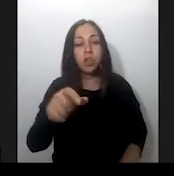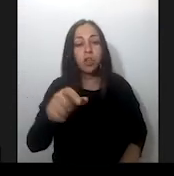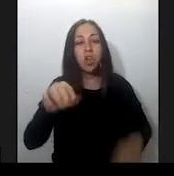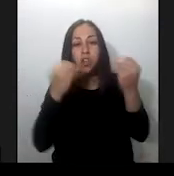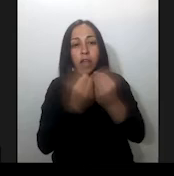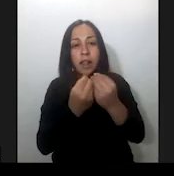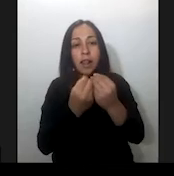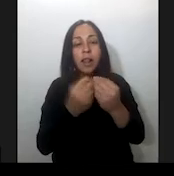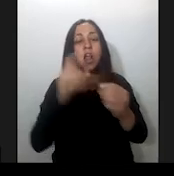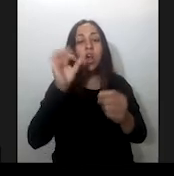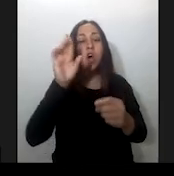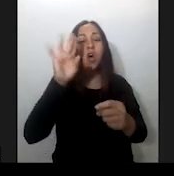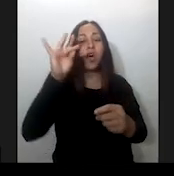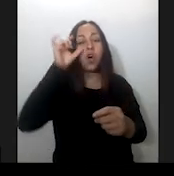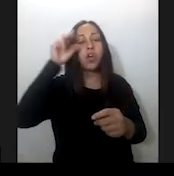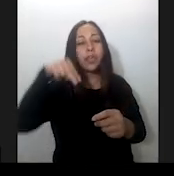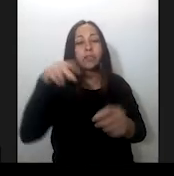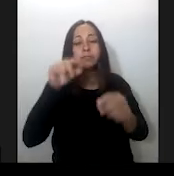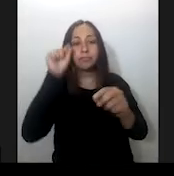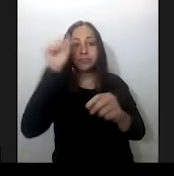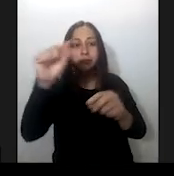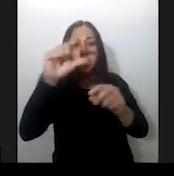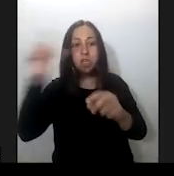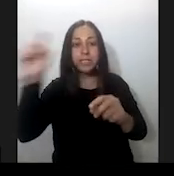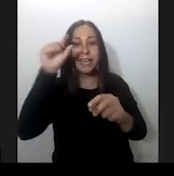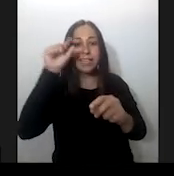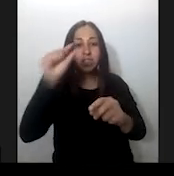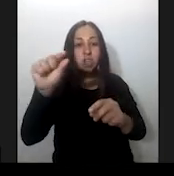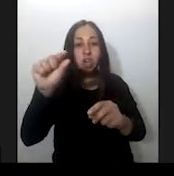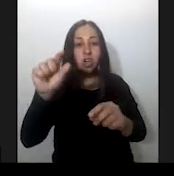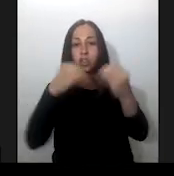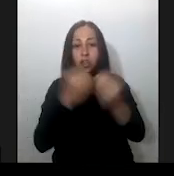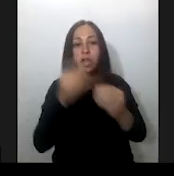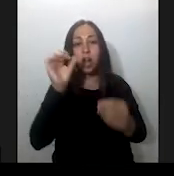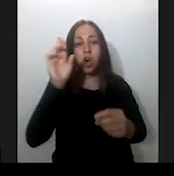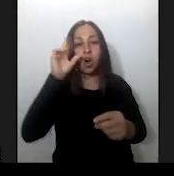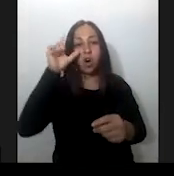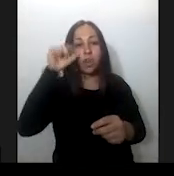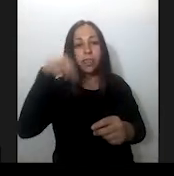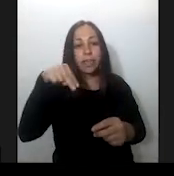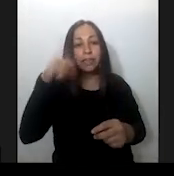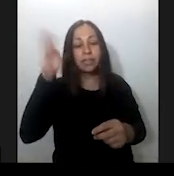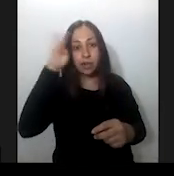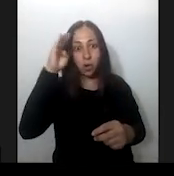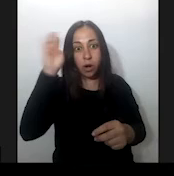orden. Bien, seleccionamos total orden, recuerden, hasta acá.